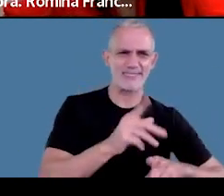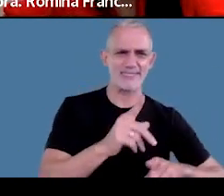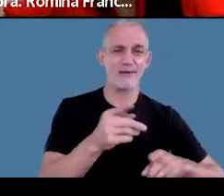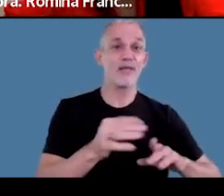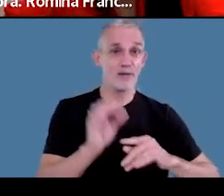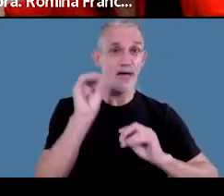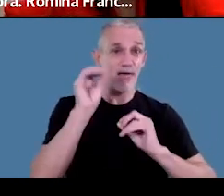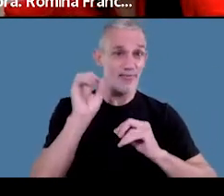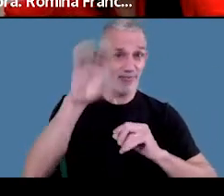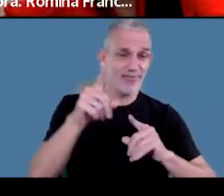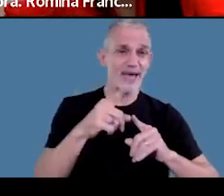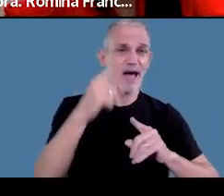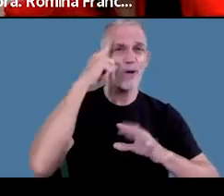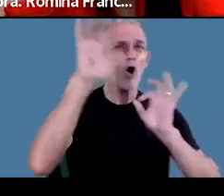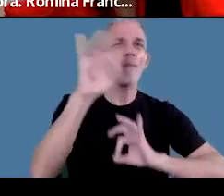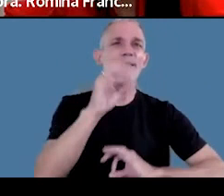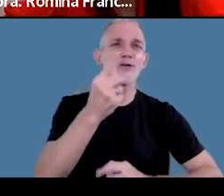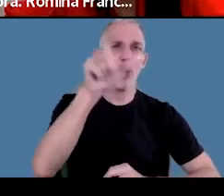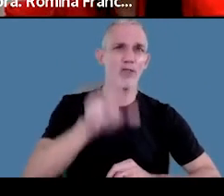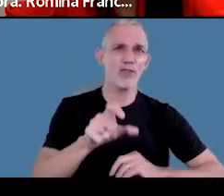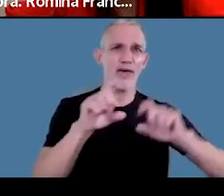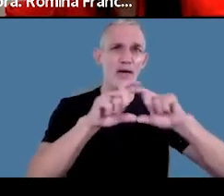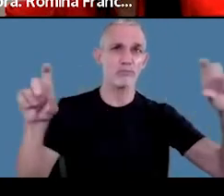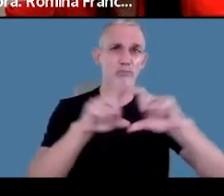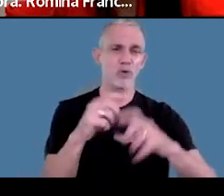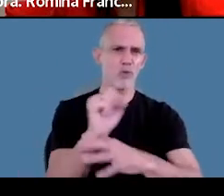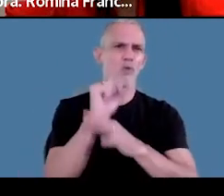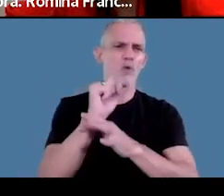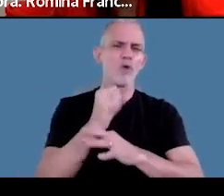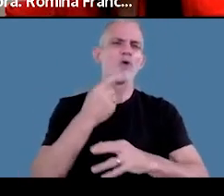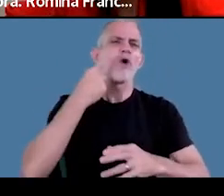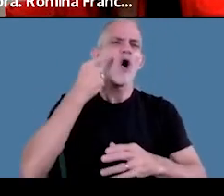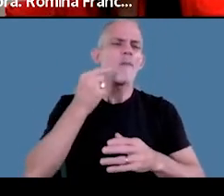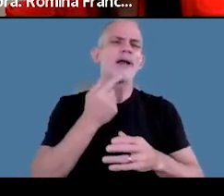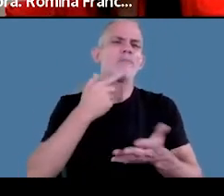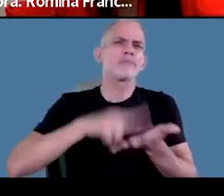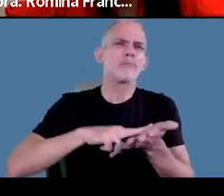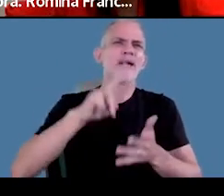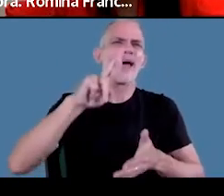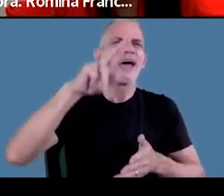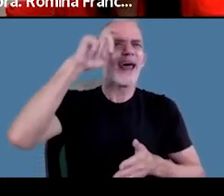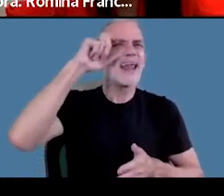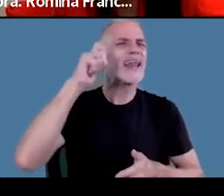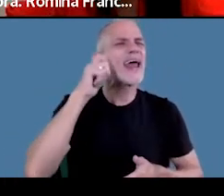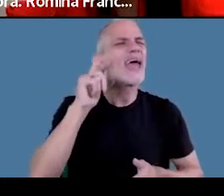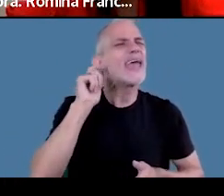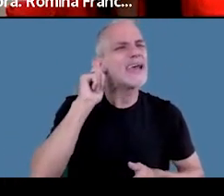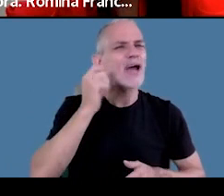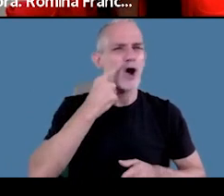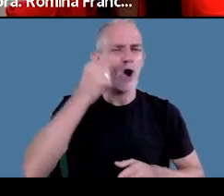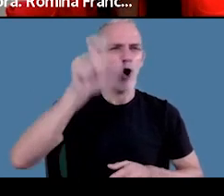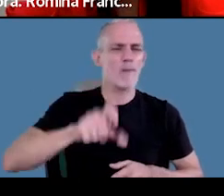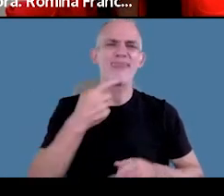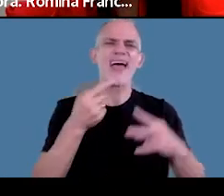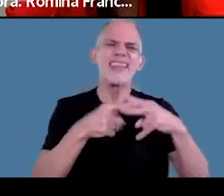también opinión de un prestigioso tributarista REC, que, bueno, la técnica quizás está